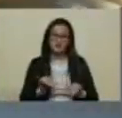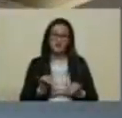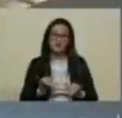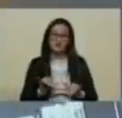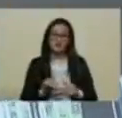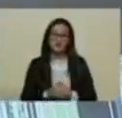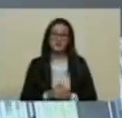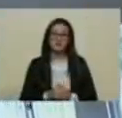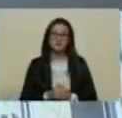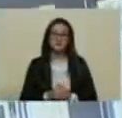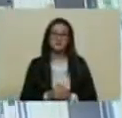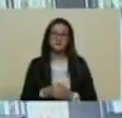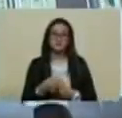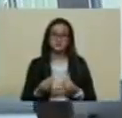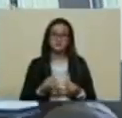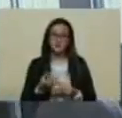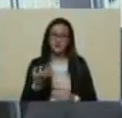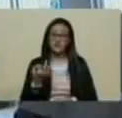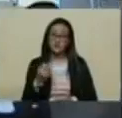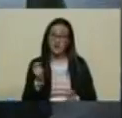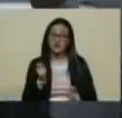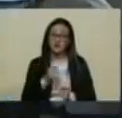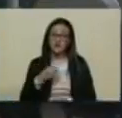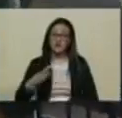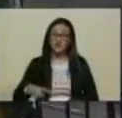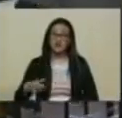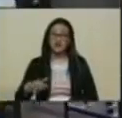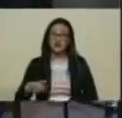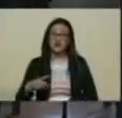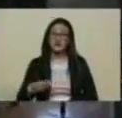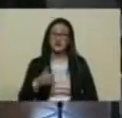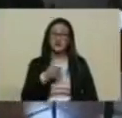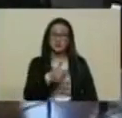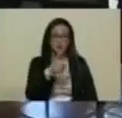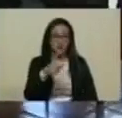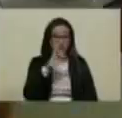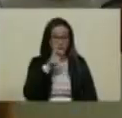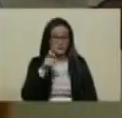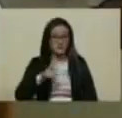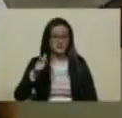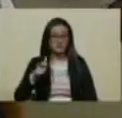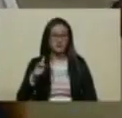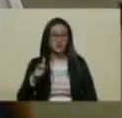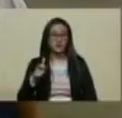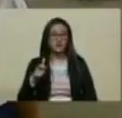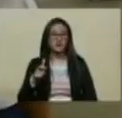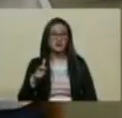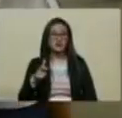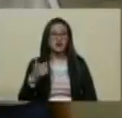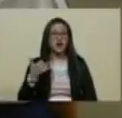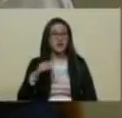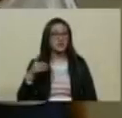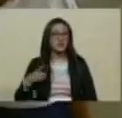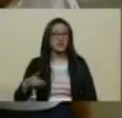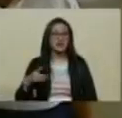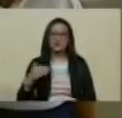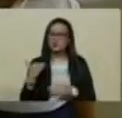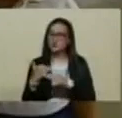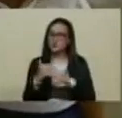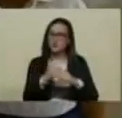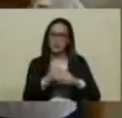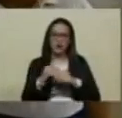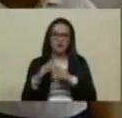dándole, haciendo realidad el derecho de estas personas que tienen tantos derechos como todos